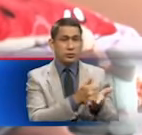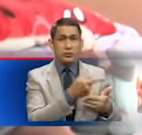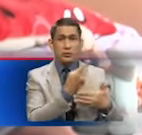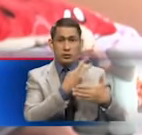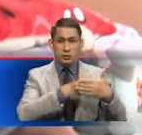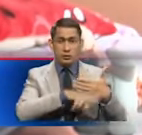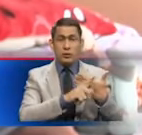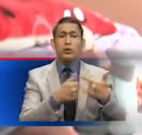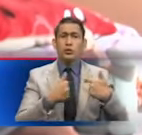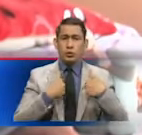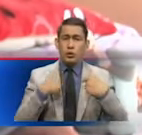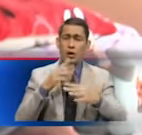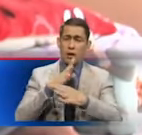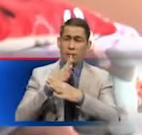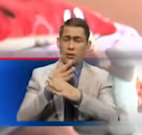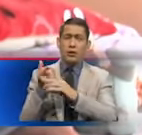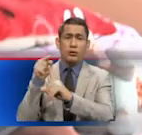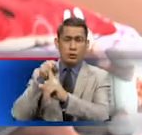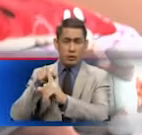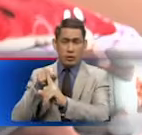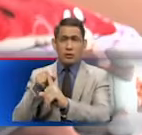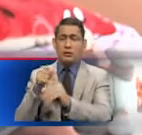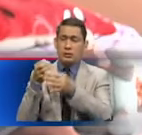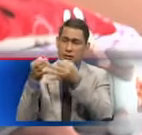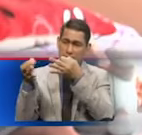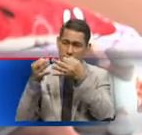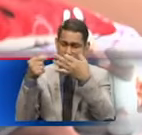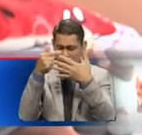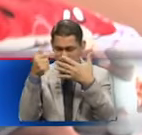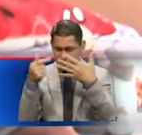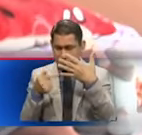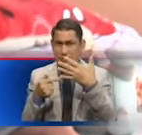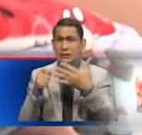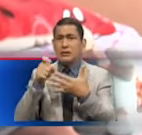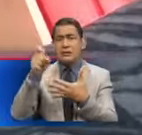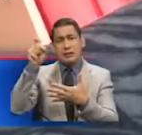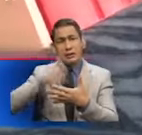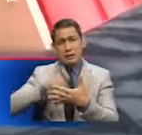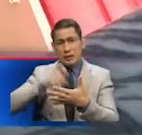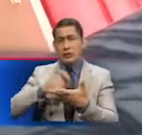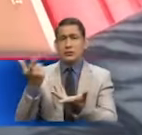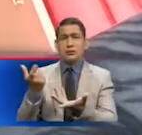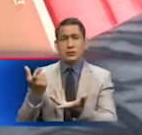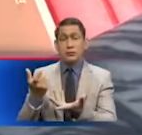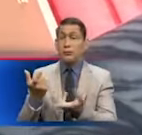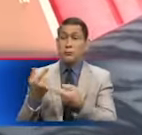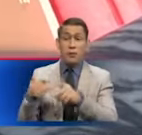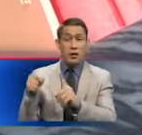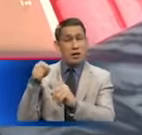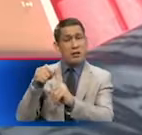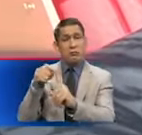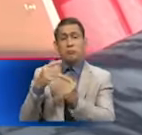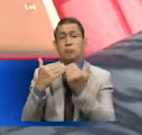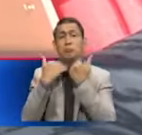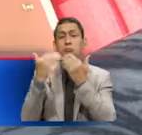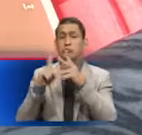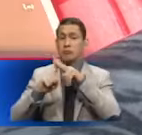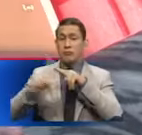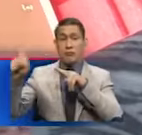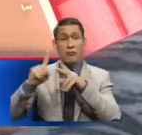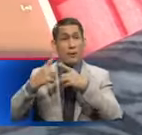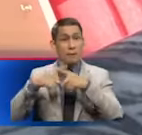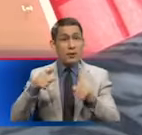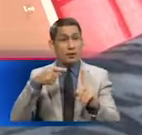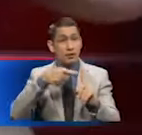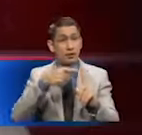ser así, que el niño iba a necesitar tantas cosas y él prefirió abrirse. Con tristeza, pero con entereza, dice que cada día